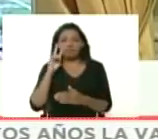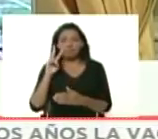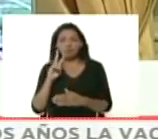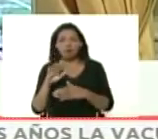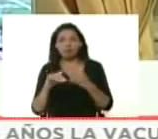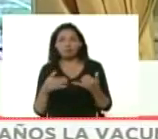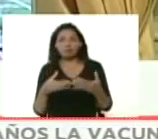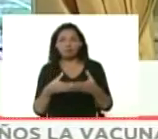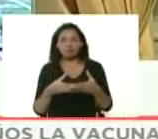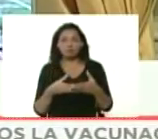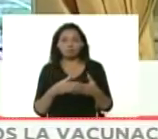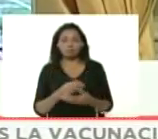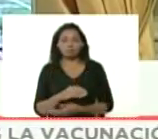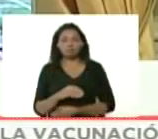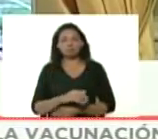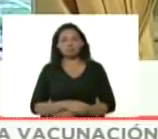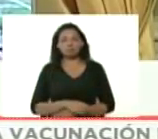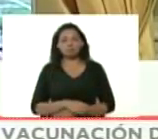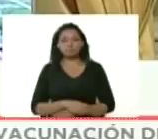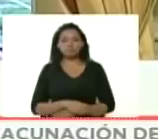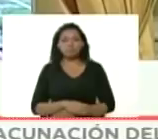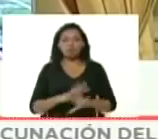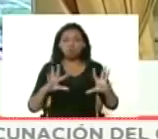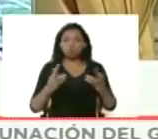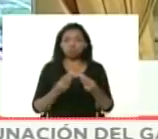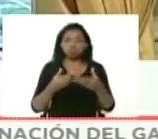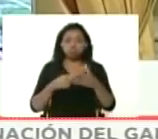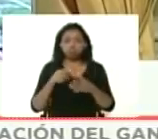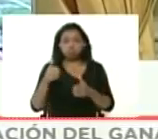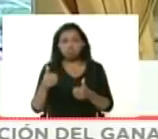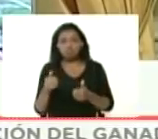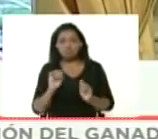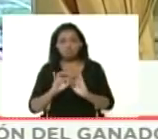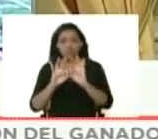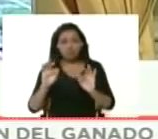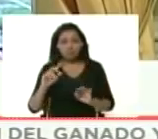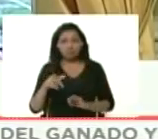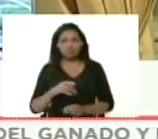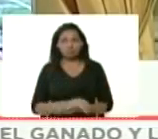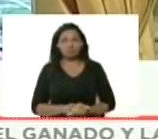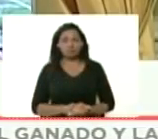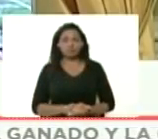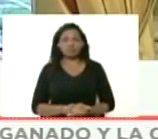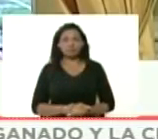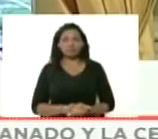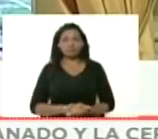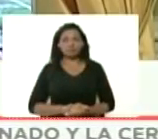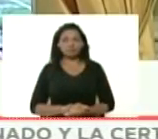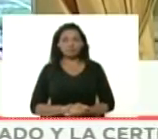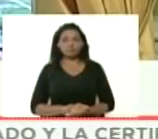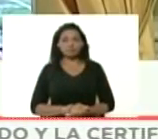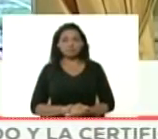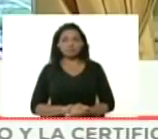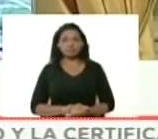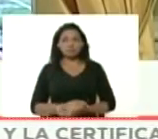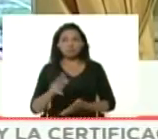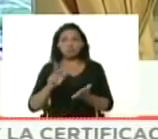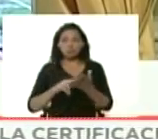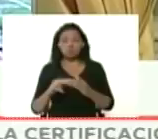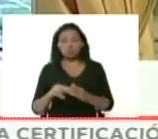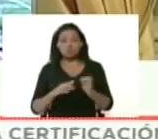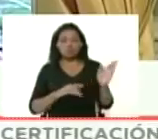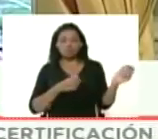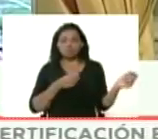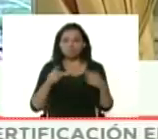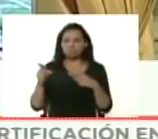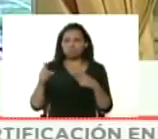régimen aduanero de un conjunto de bienes del sector agropecuario y la autorización para la